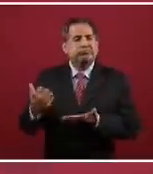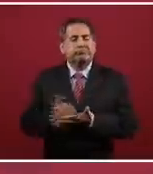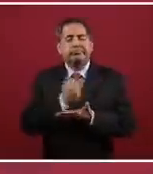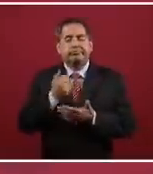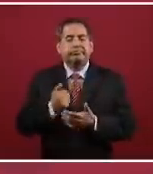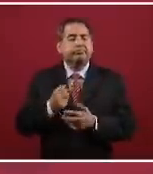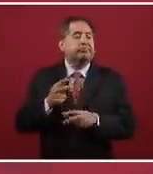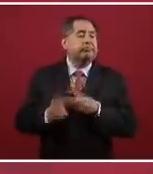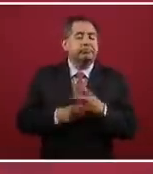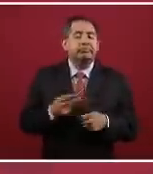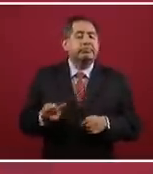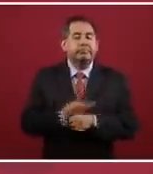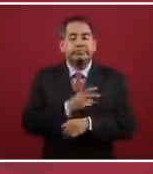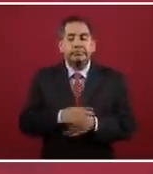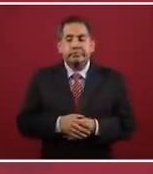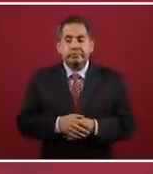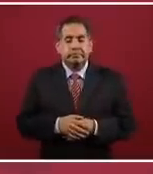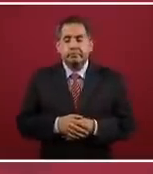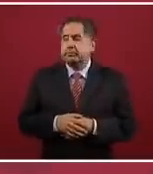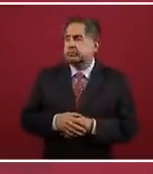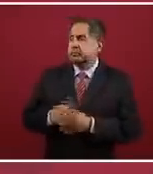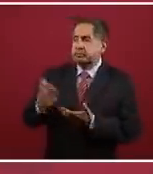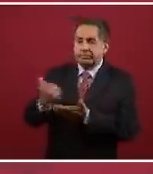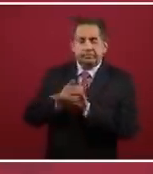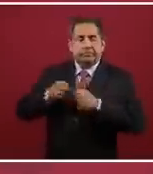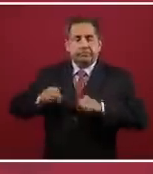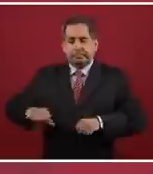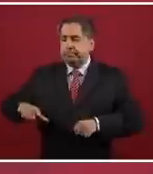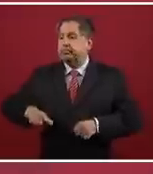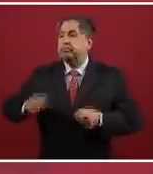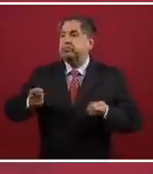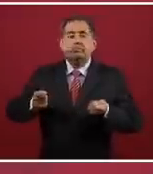y llegaba, ¿y a quién le tenía que servir?